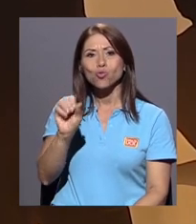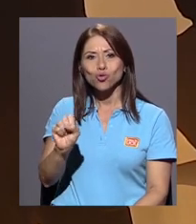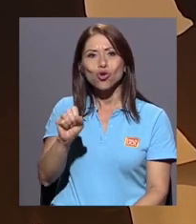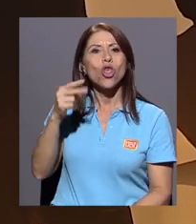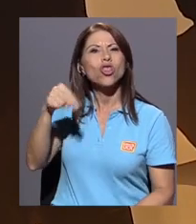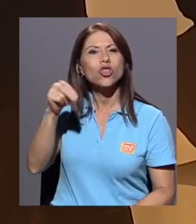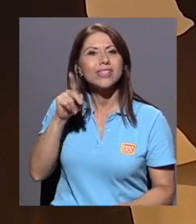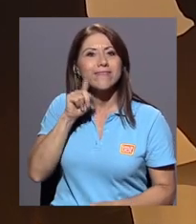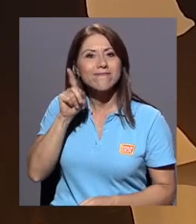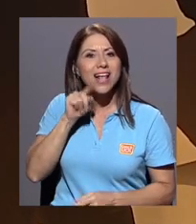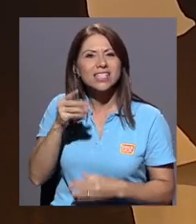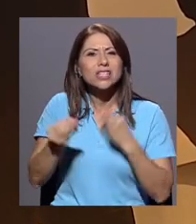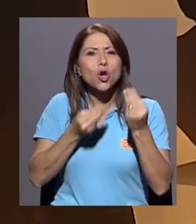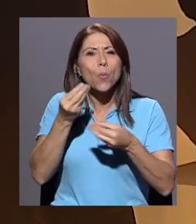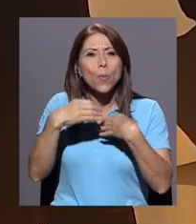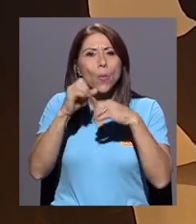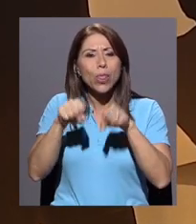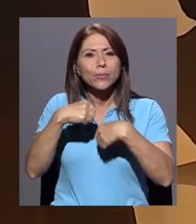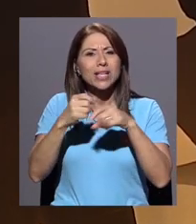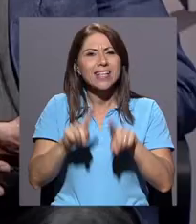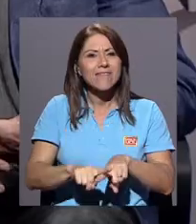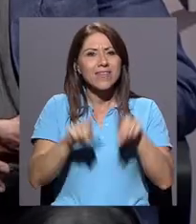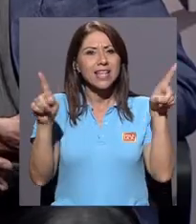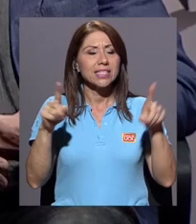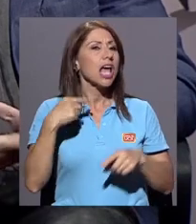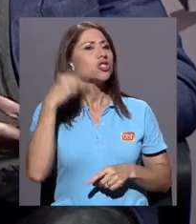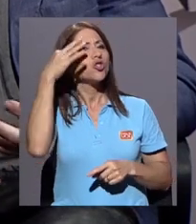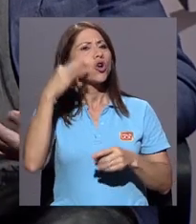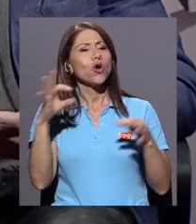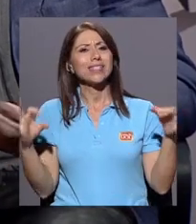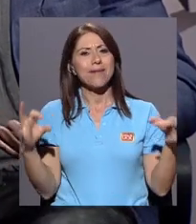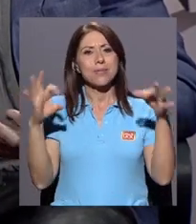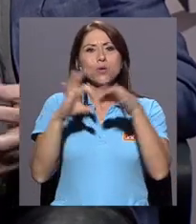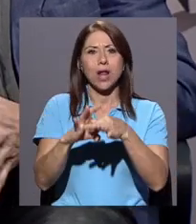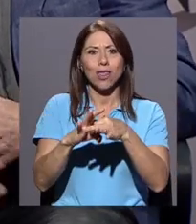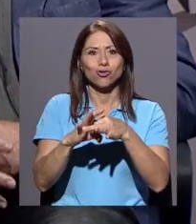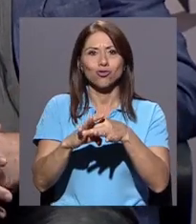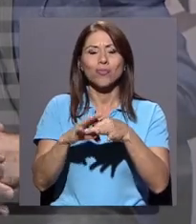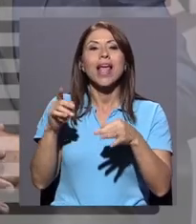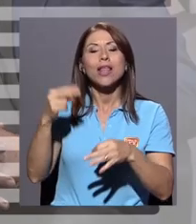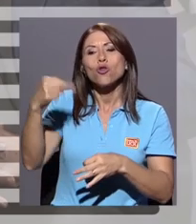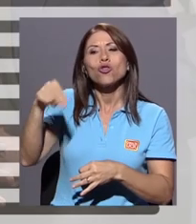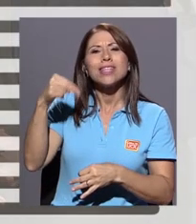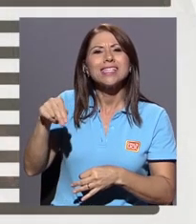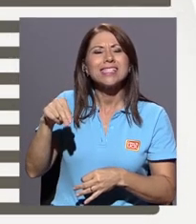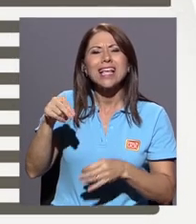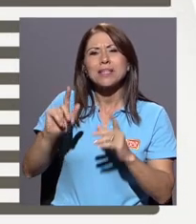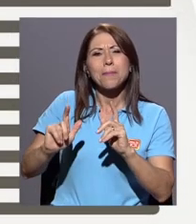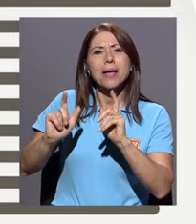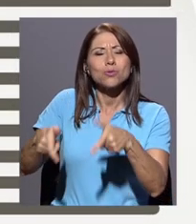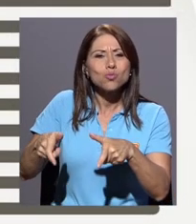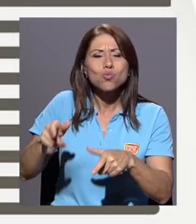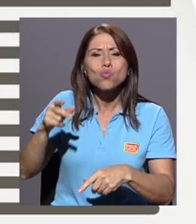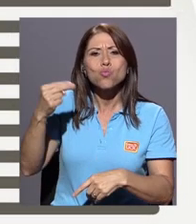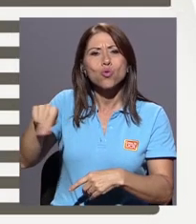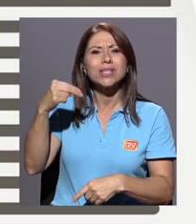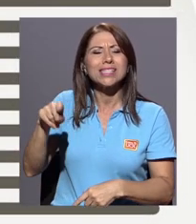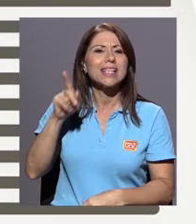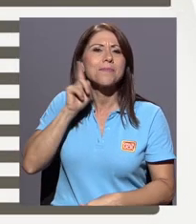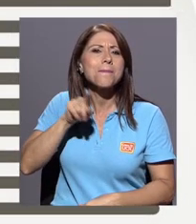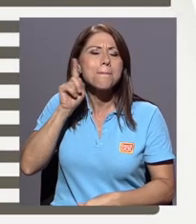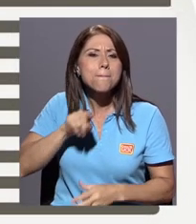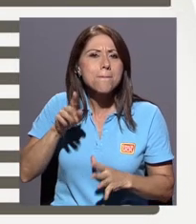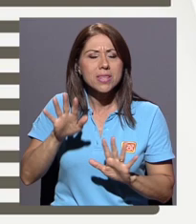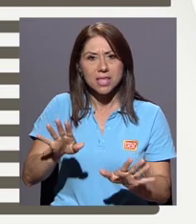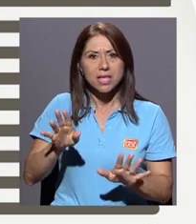de algún modo? ¿Son dos? Yo creo que están vinculados, pero digamos, el llamado fake news o la noticia basura, noticia mentira,